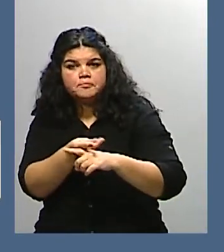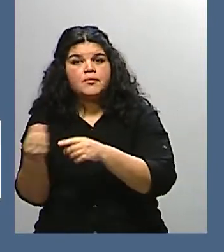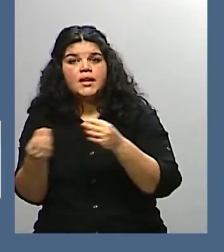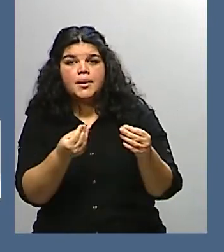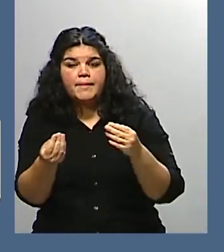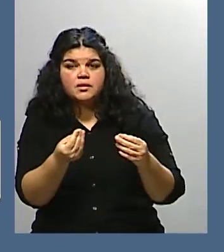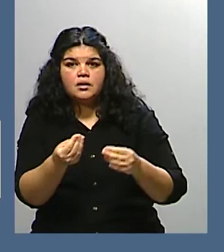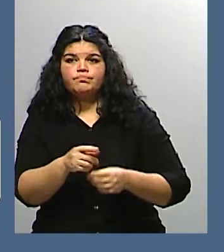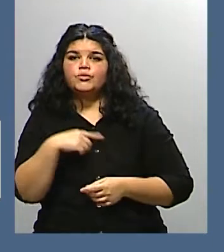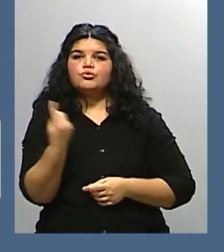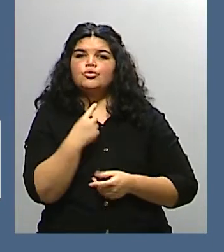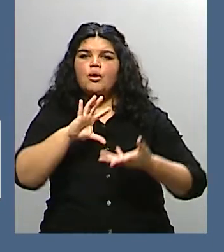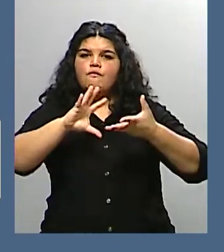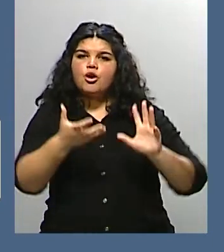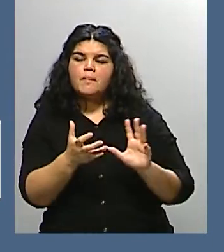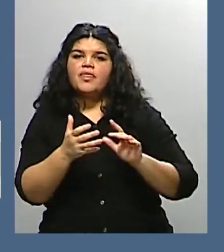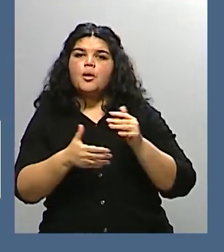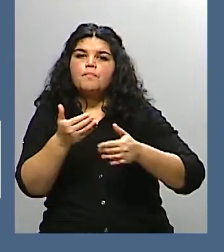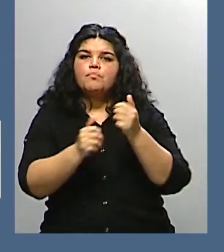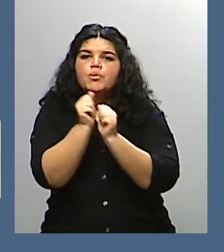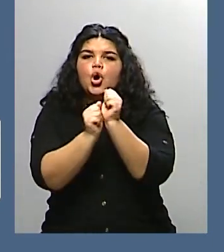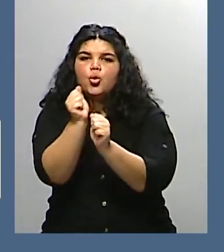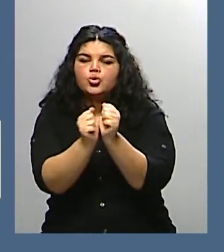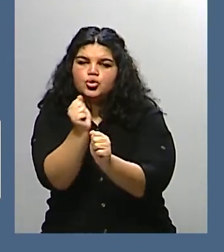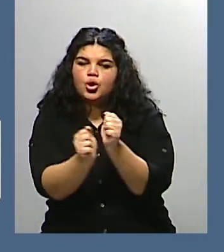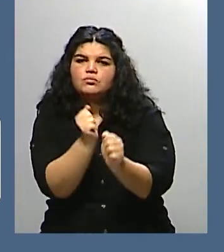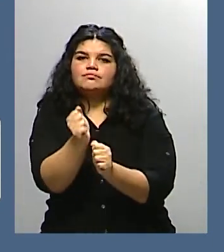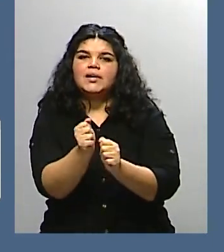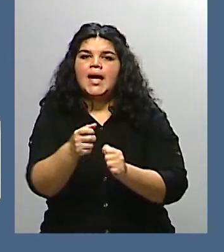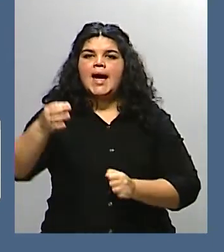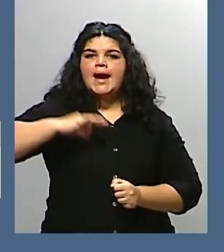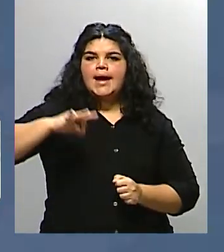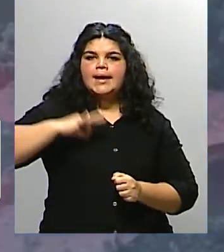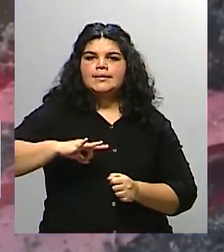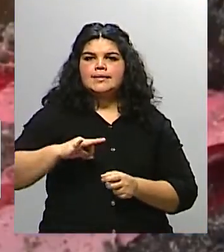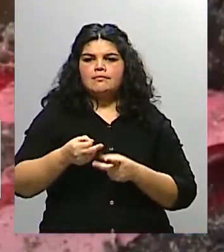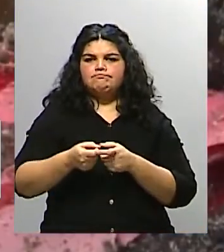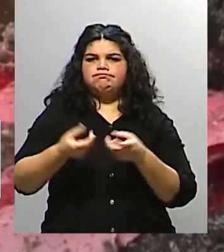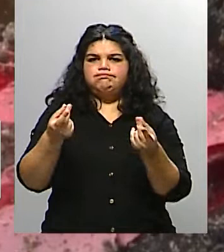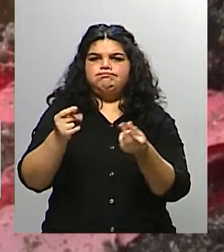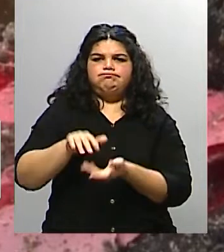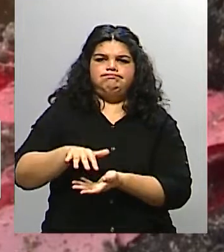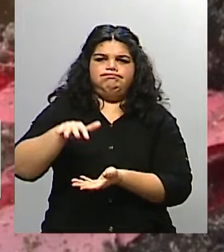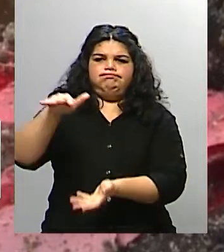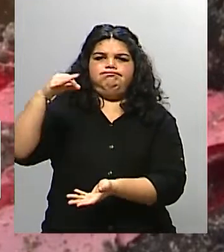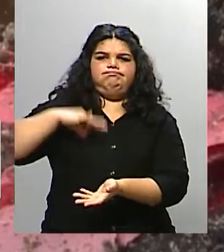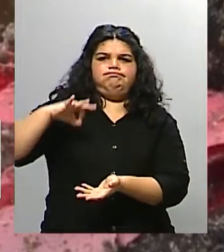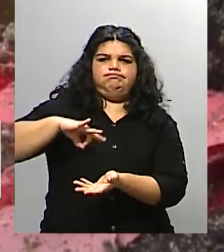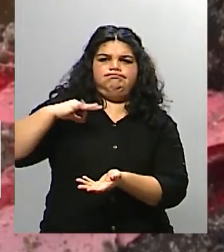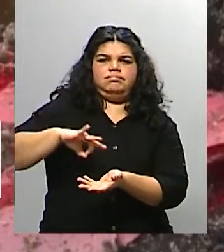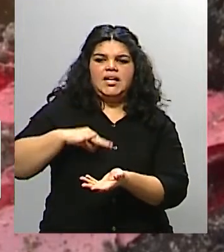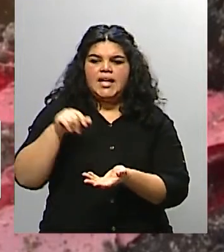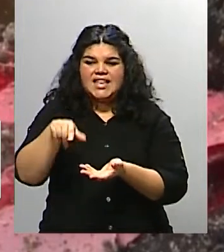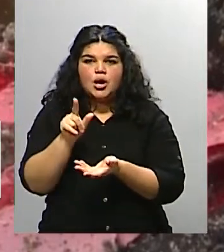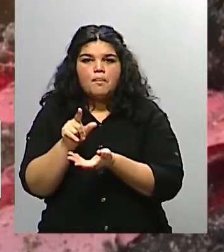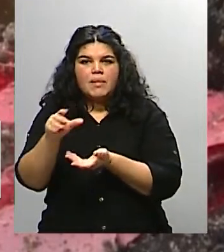enfocados a generaciones de ganancias muy grandes. Esas ganancias se distribuyen desafortunadamente muy mal y de manera